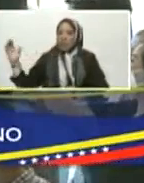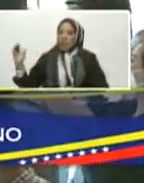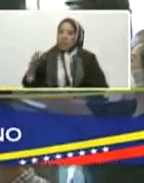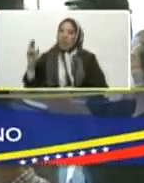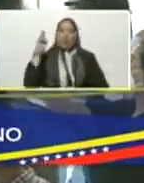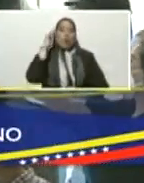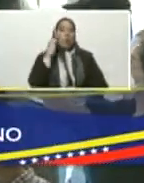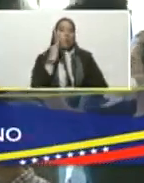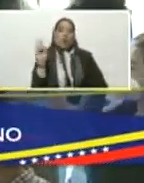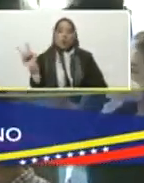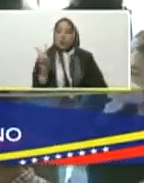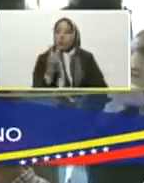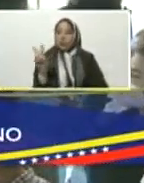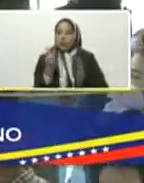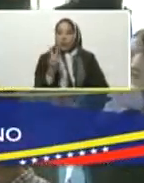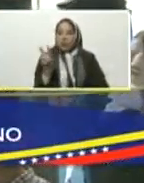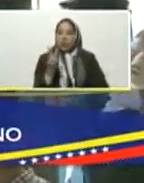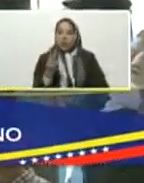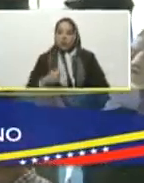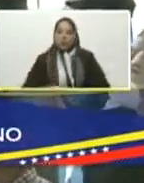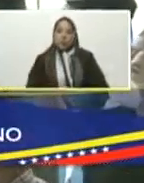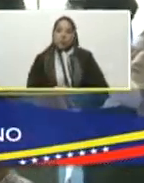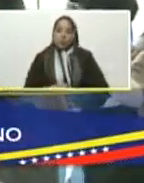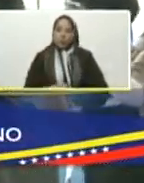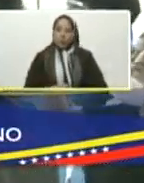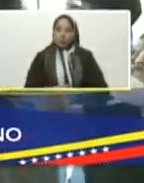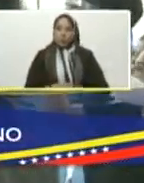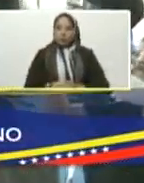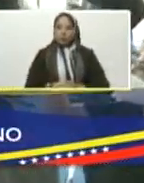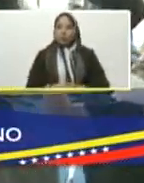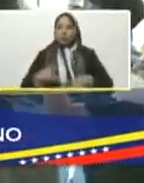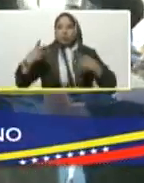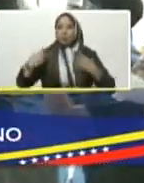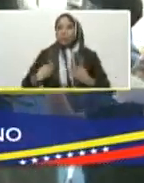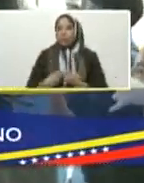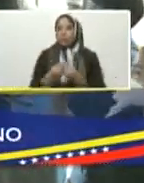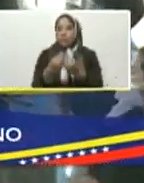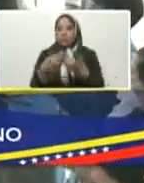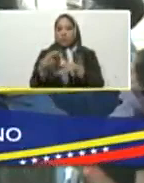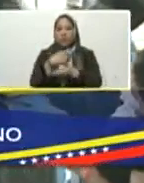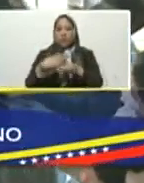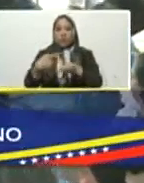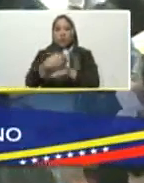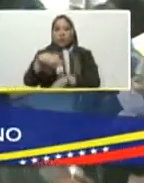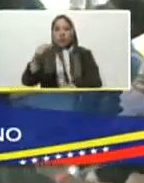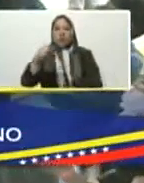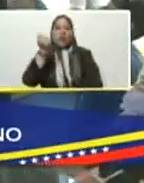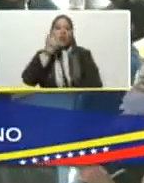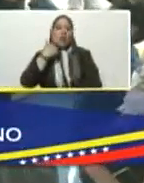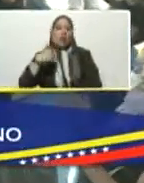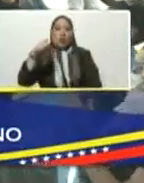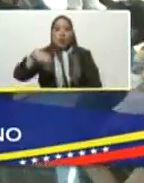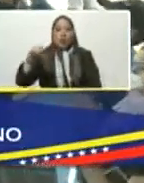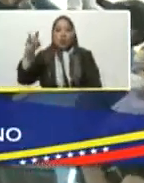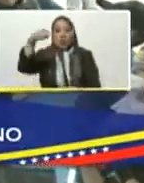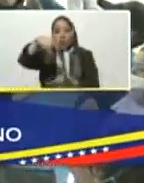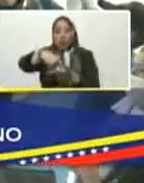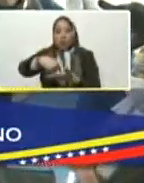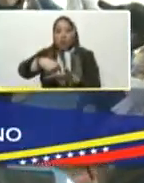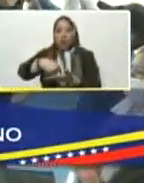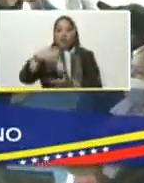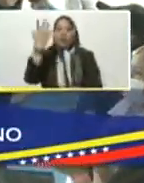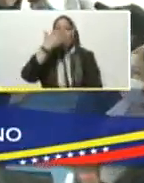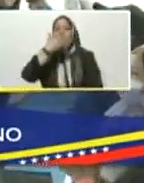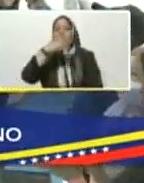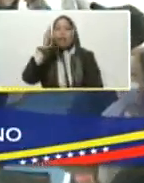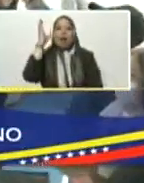Bolivariana de Venezuela, Nicolás Maduro Moros, acompañado por el gobernador del estado Carabobo, Rafael Alejandro